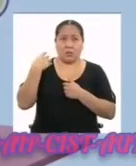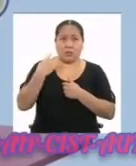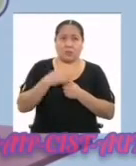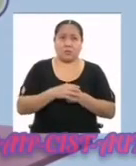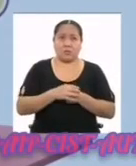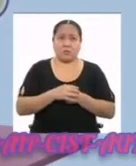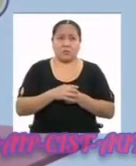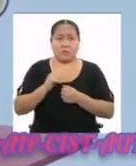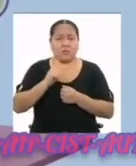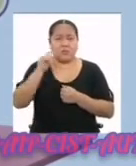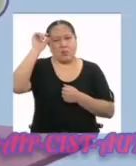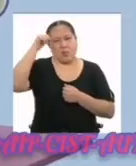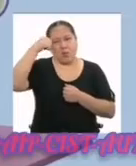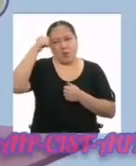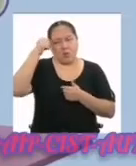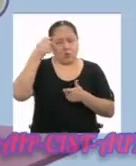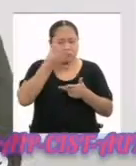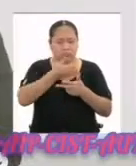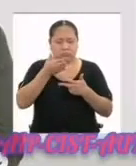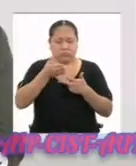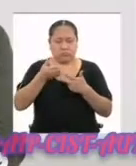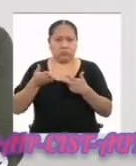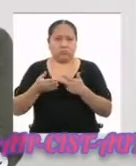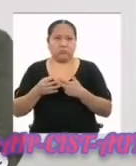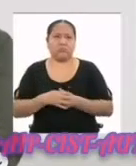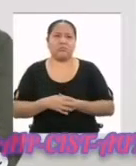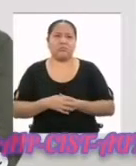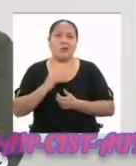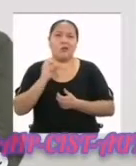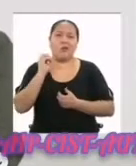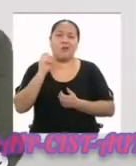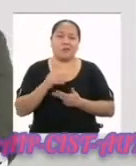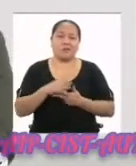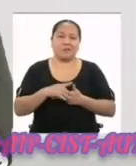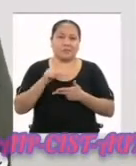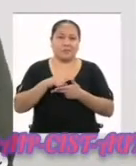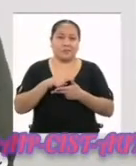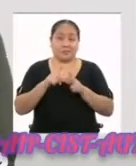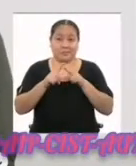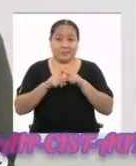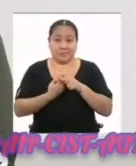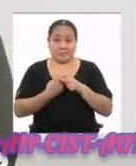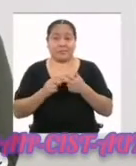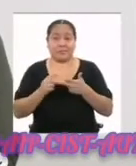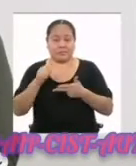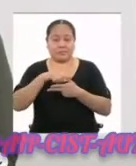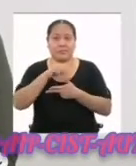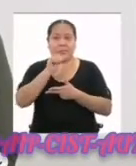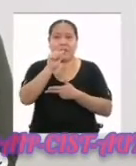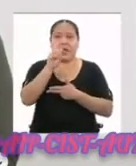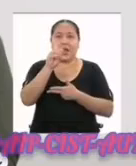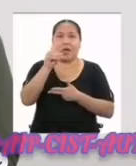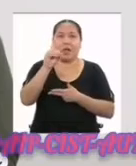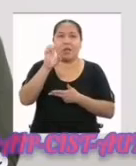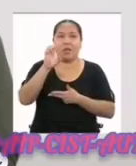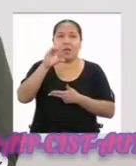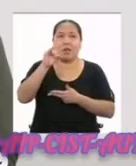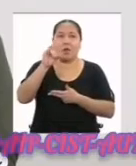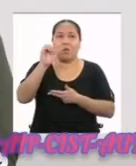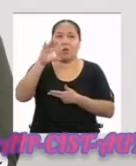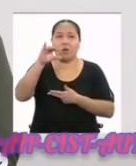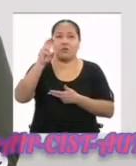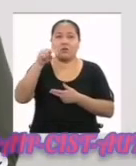comercial, pero no sé exactamente a qué se refería. A ver, empecemos. La adecuación, en